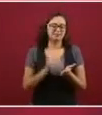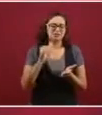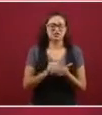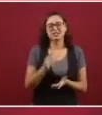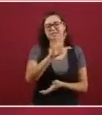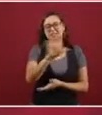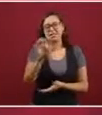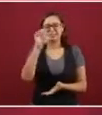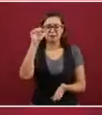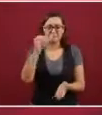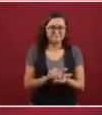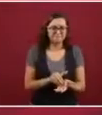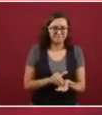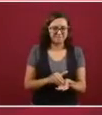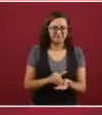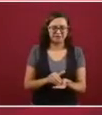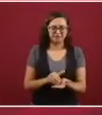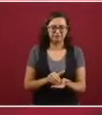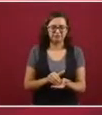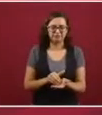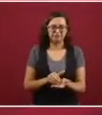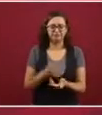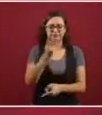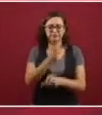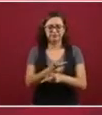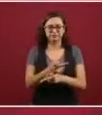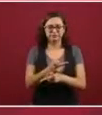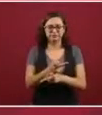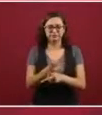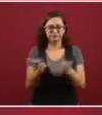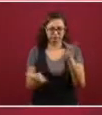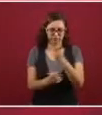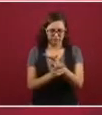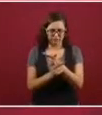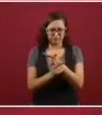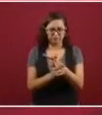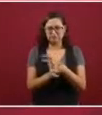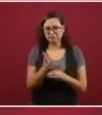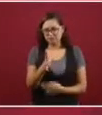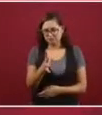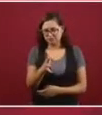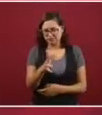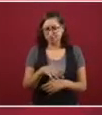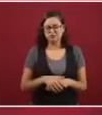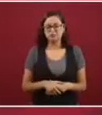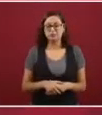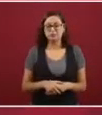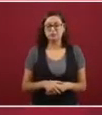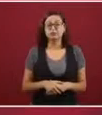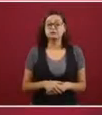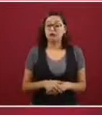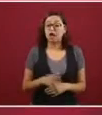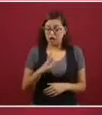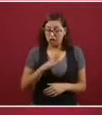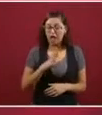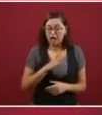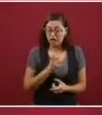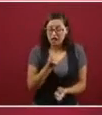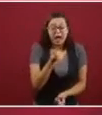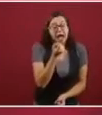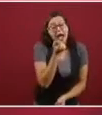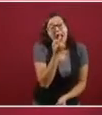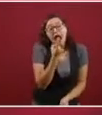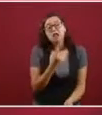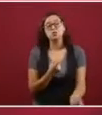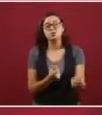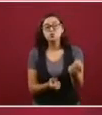3,500,000 en el caso del nivel medio superior. Pero sí hay